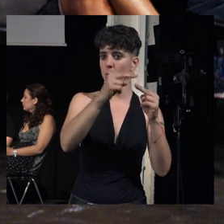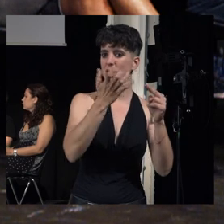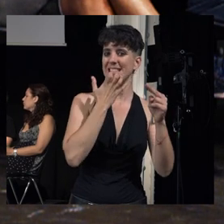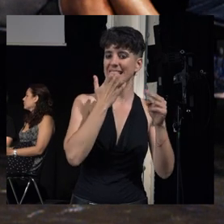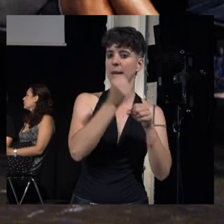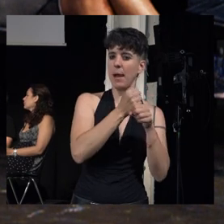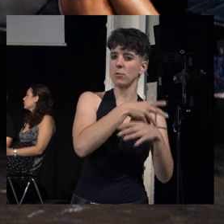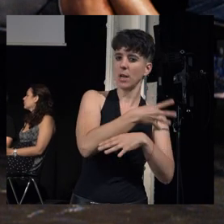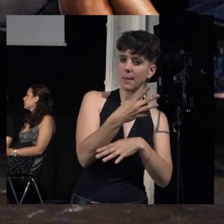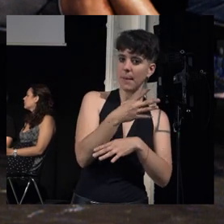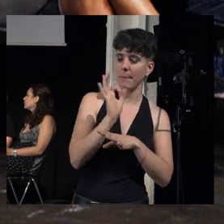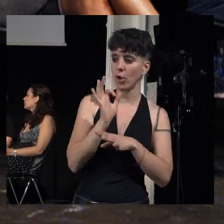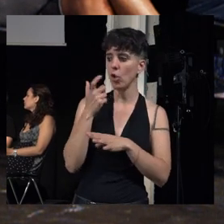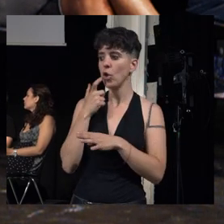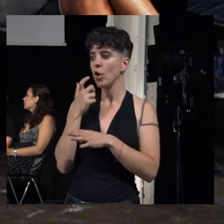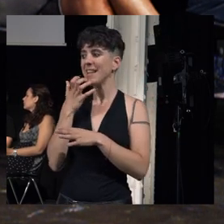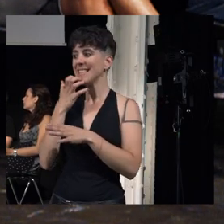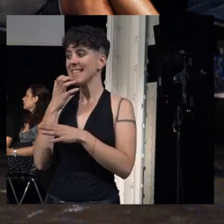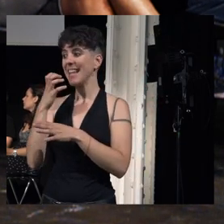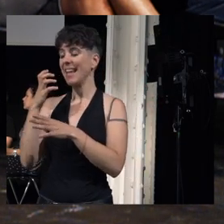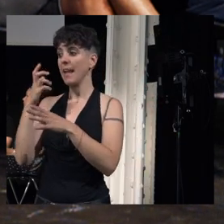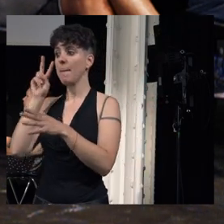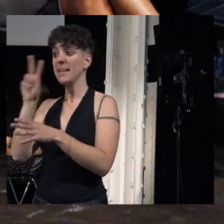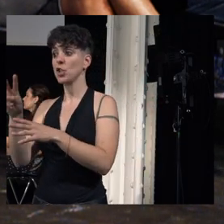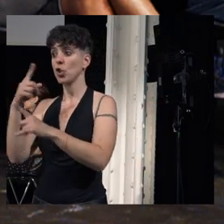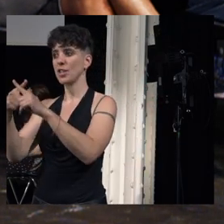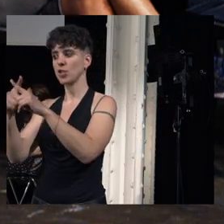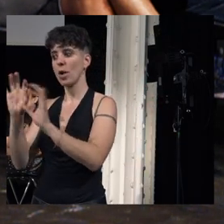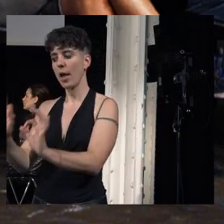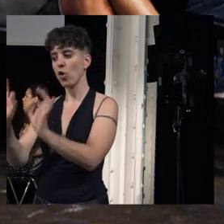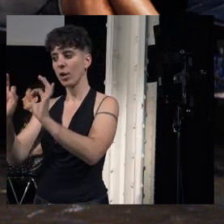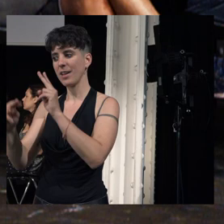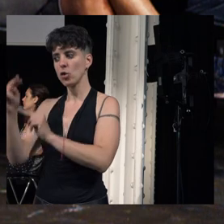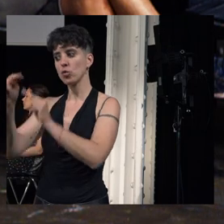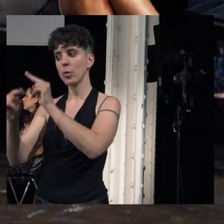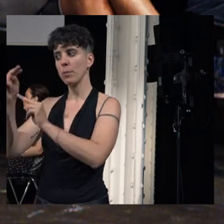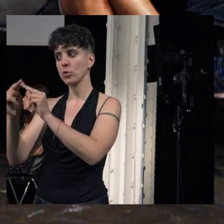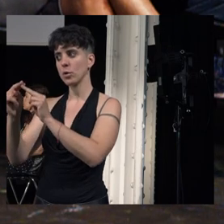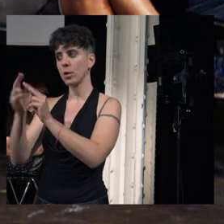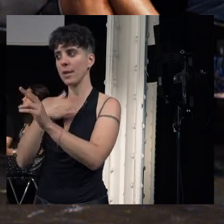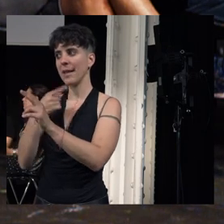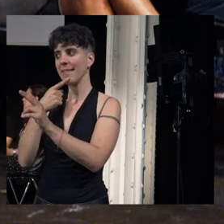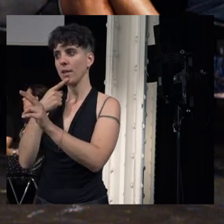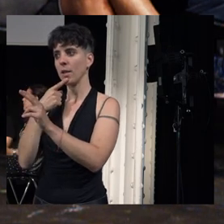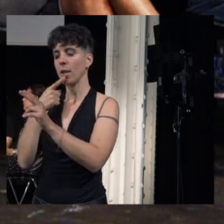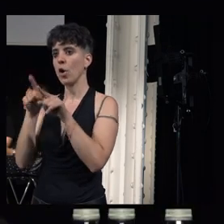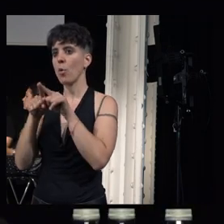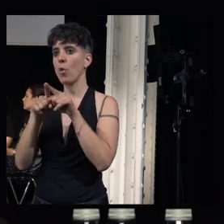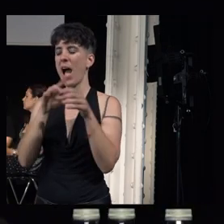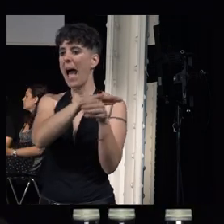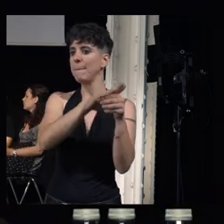LGTB, pero cómo también estamos construyendo una visión determinada de la sexualidad y un acceso a la sexualidad, ¿no? cuando estamos construyendo ciudad desde otros